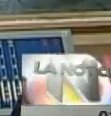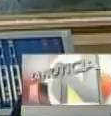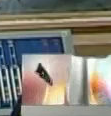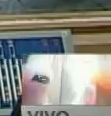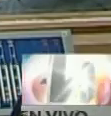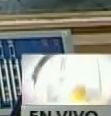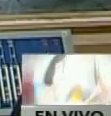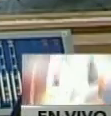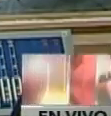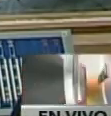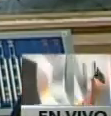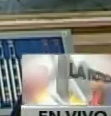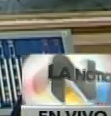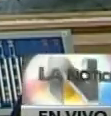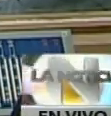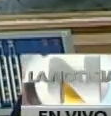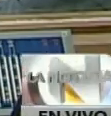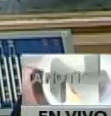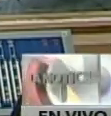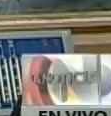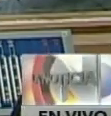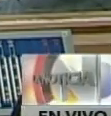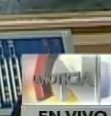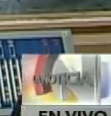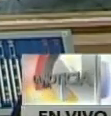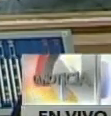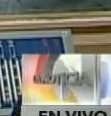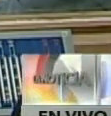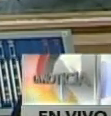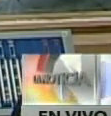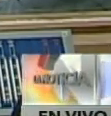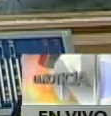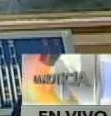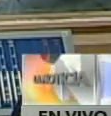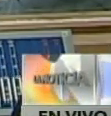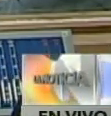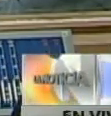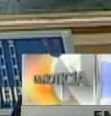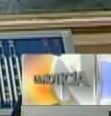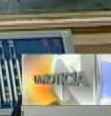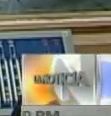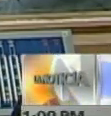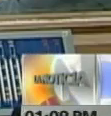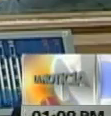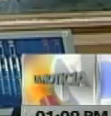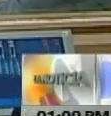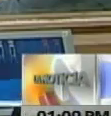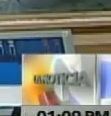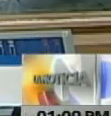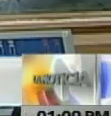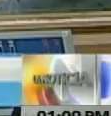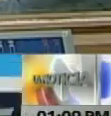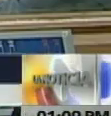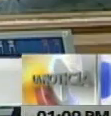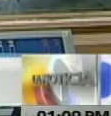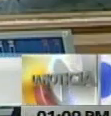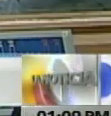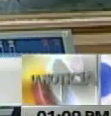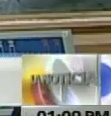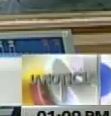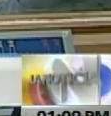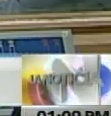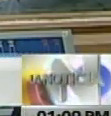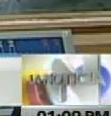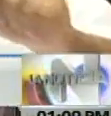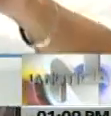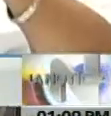caminos, entonces era la leyenda urbana de la juventud de los 80, ¿verdad? ¿Qué te pasa a ti? Sí, ¿ah? Pero la